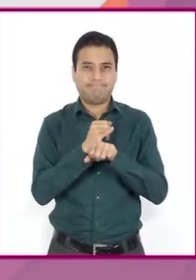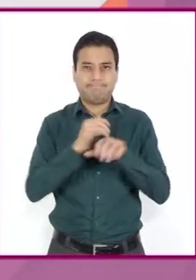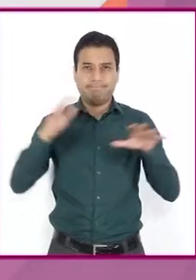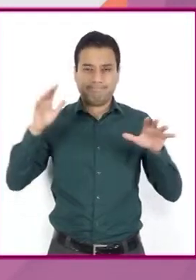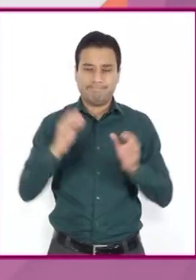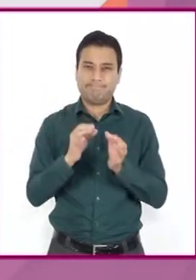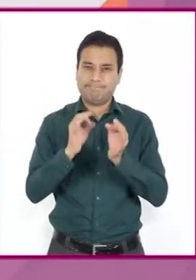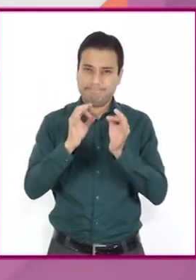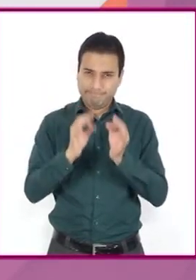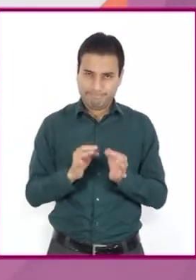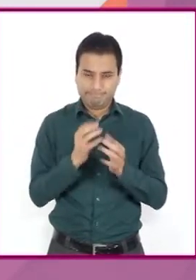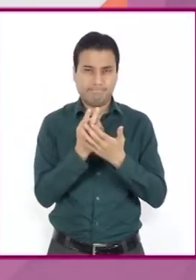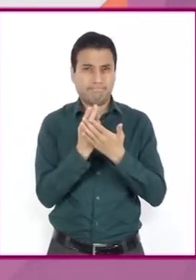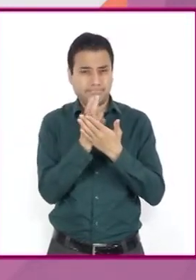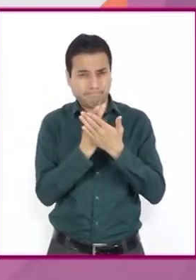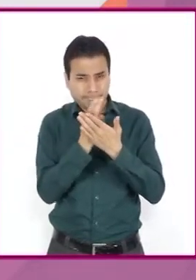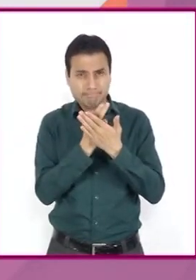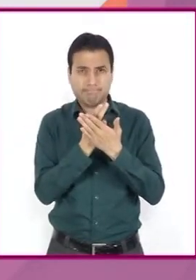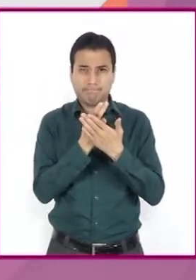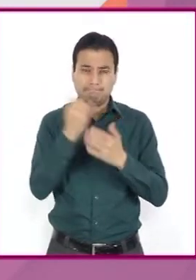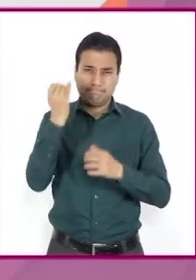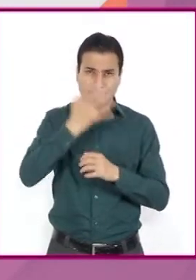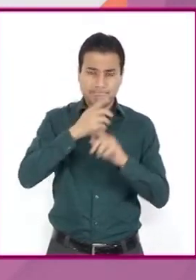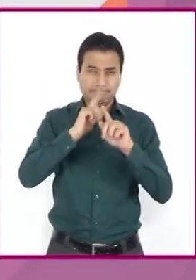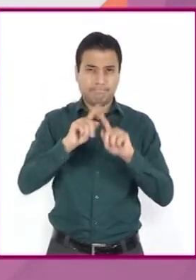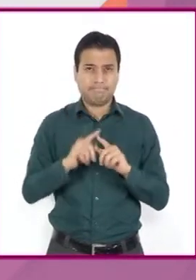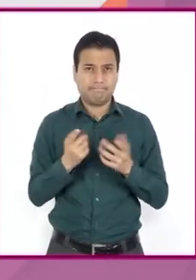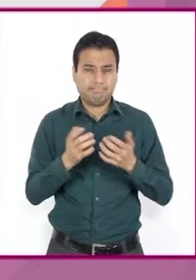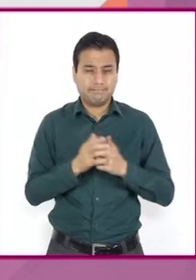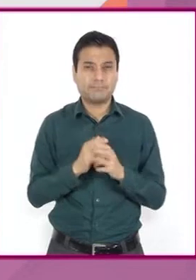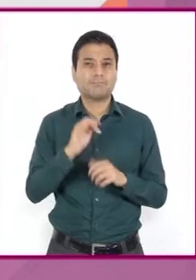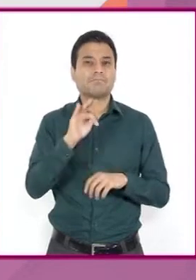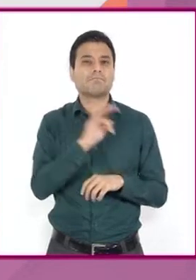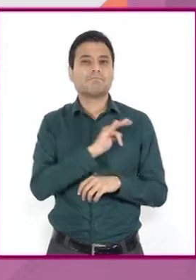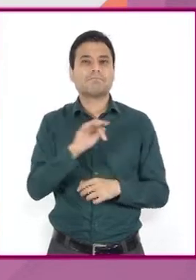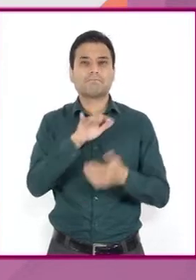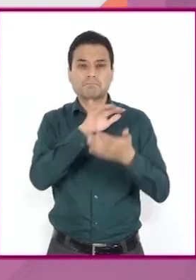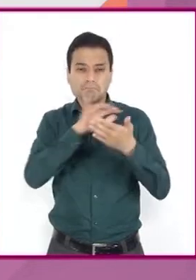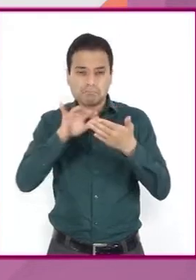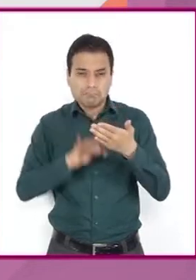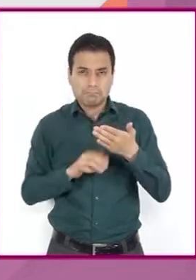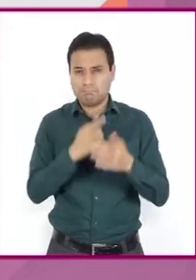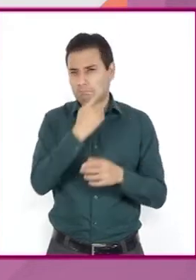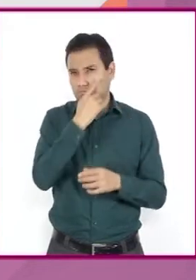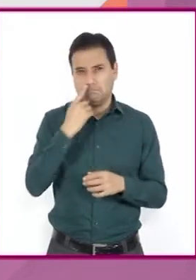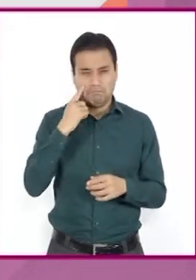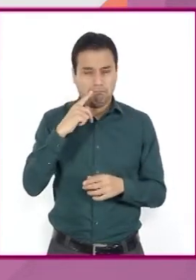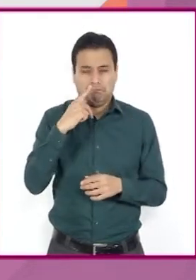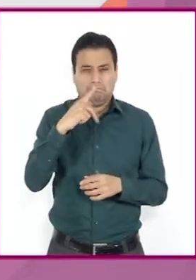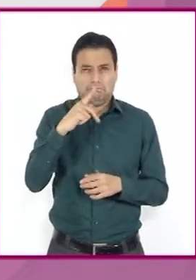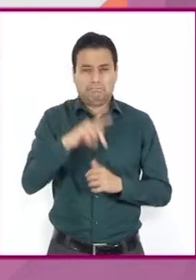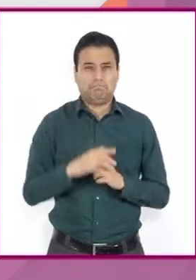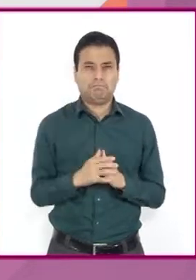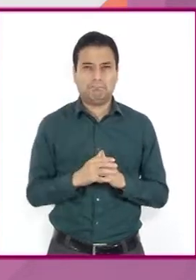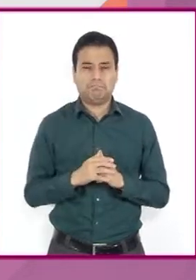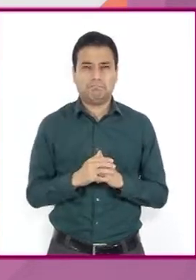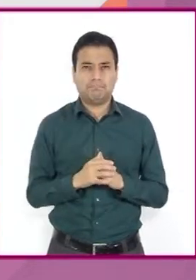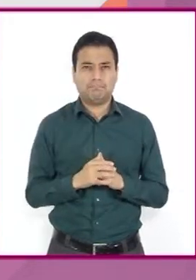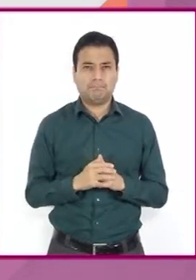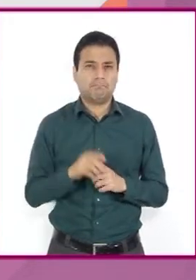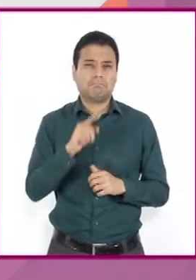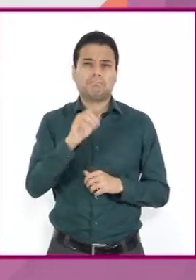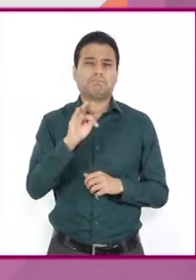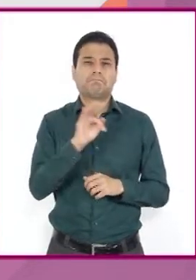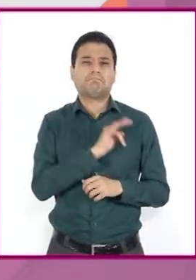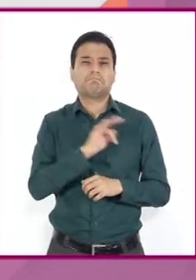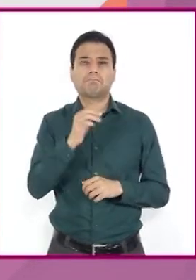naturaleza gráfica. Se pueden leer de diferentes maneras, comenzando la lectura en partes distintas, leyendo a